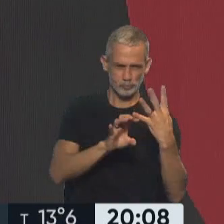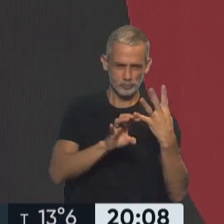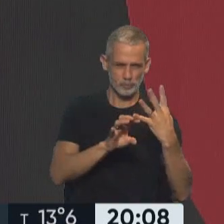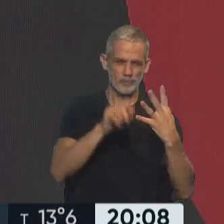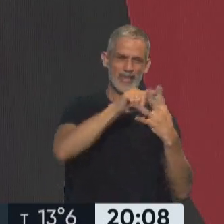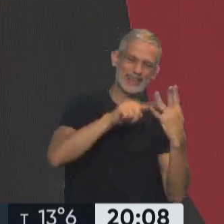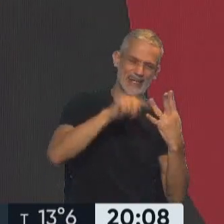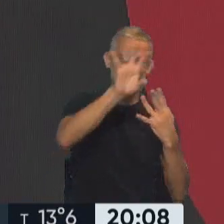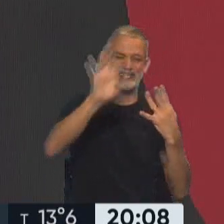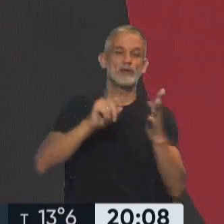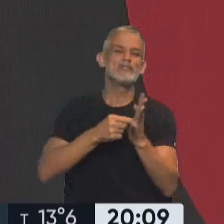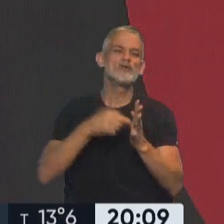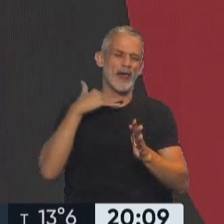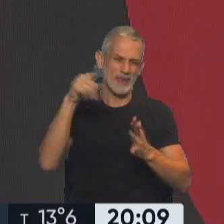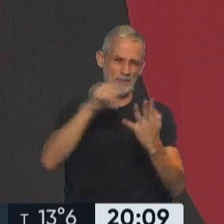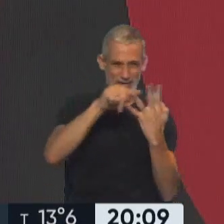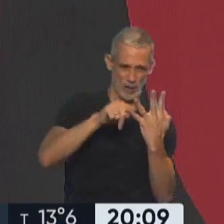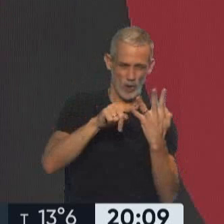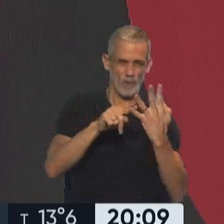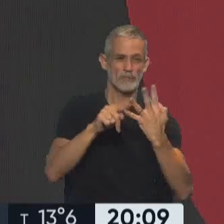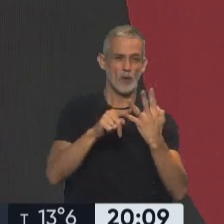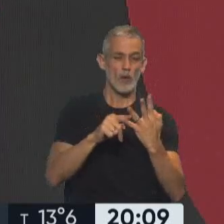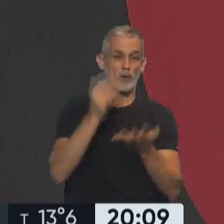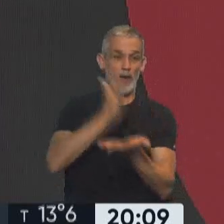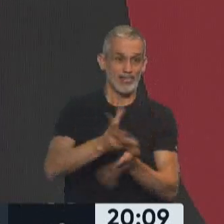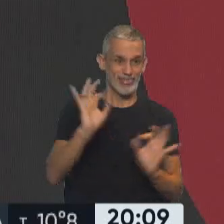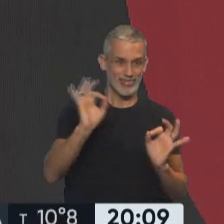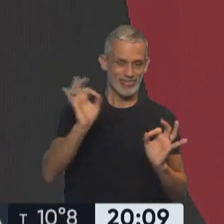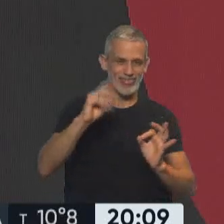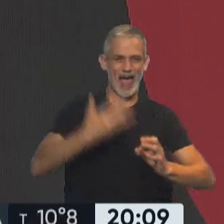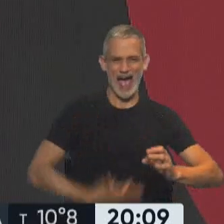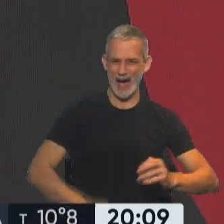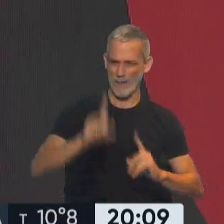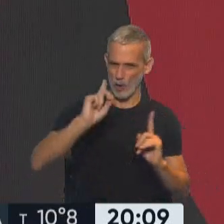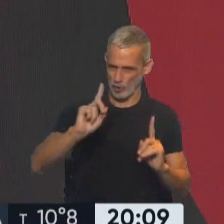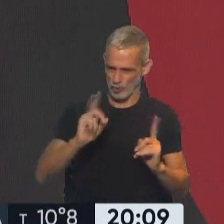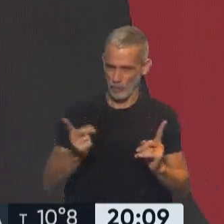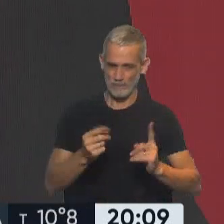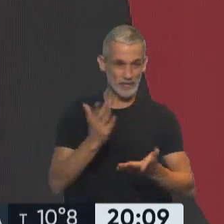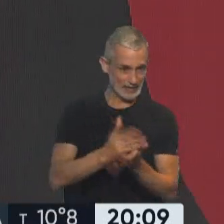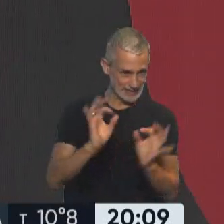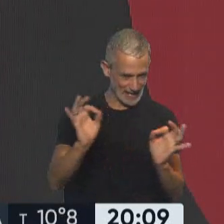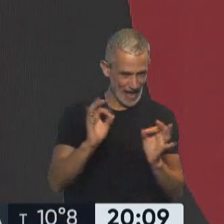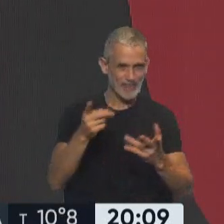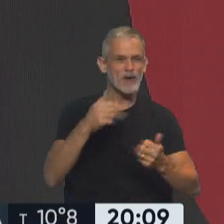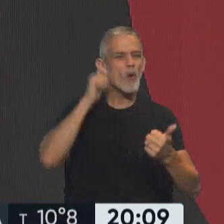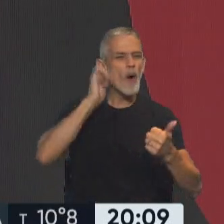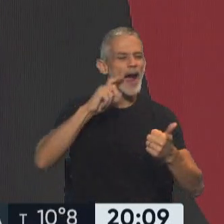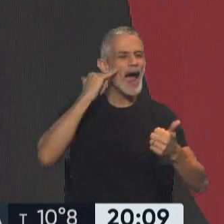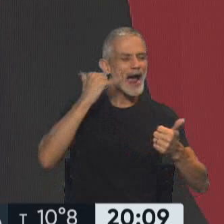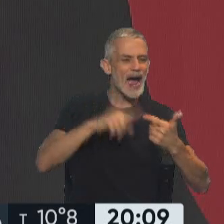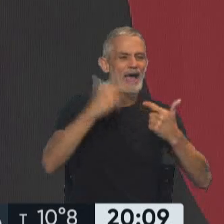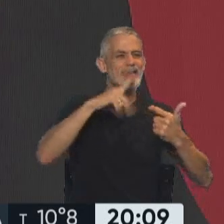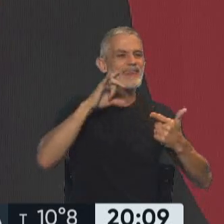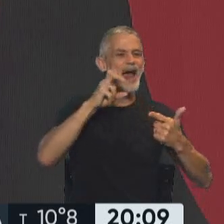estados y la Ciudad de México que tienen despenalizado el aborto. Estamos hablando de Oaxaca, Hidalgo